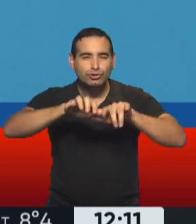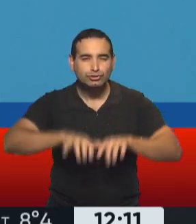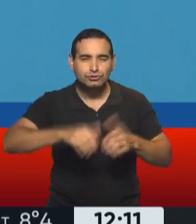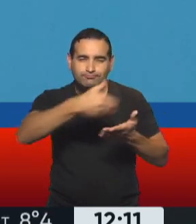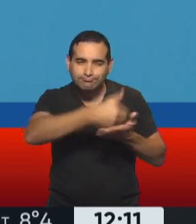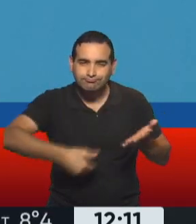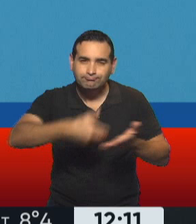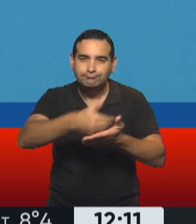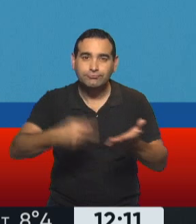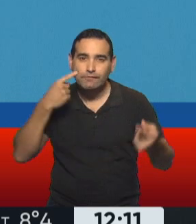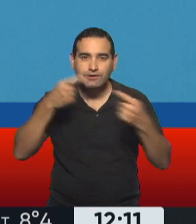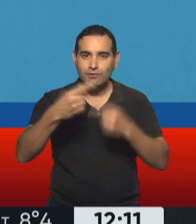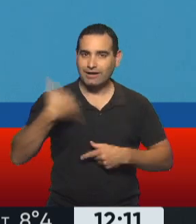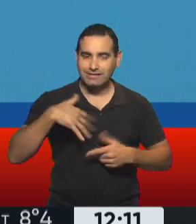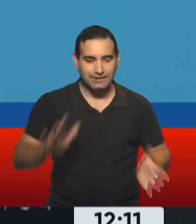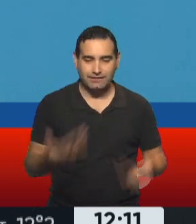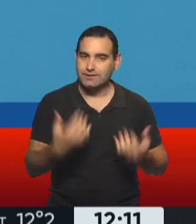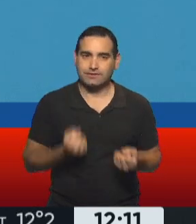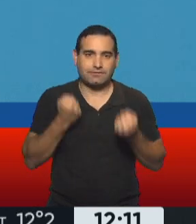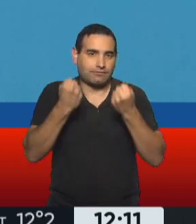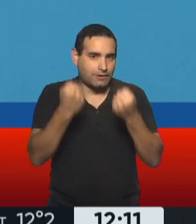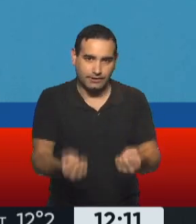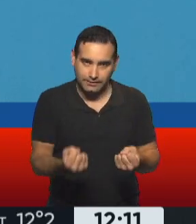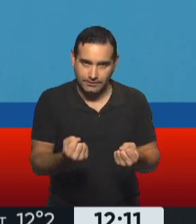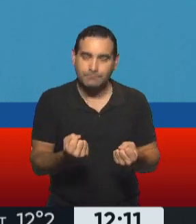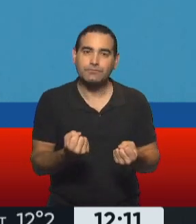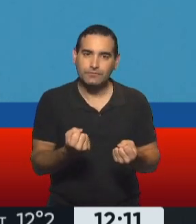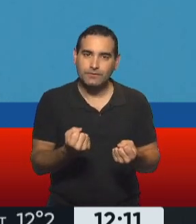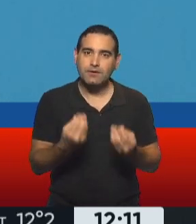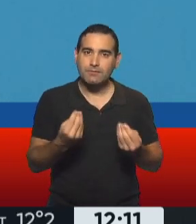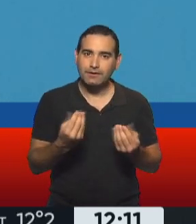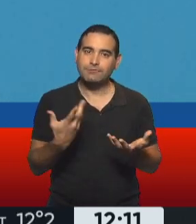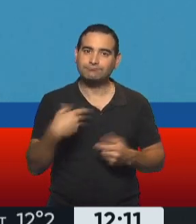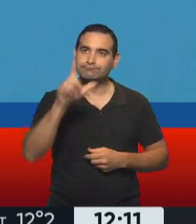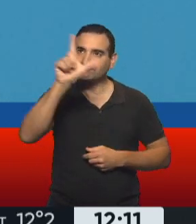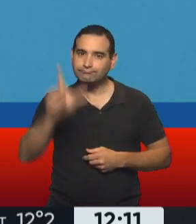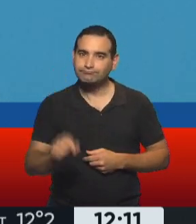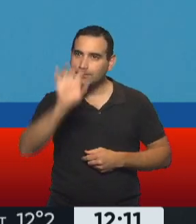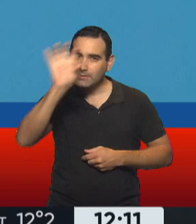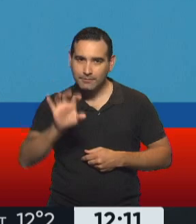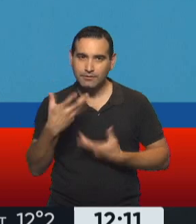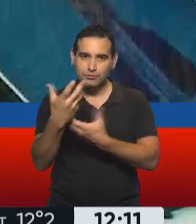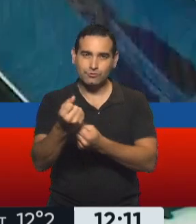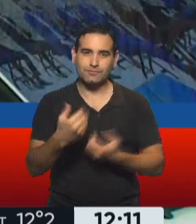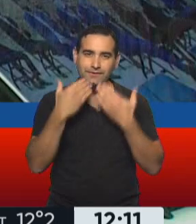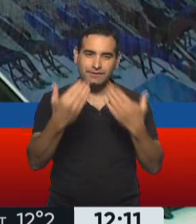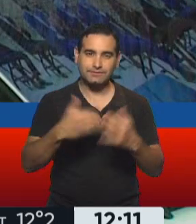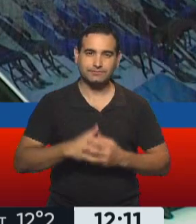necesarios para poner a la Argentina de pie definitivamente y para desarrollar el interior de nuestra patria. Muchas gracias.